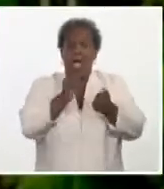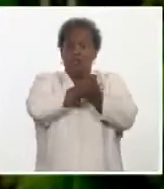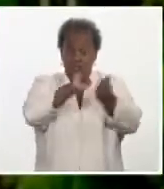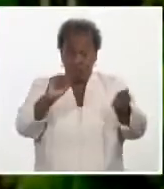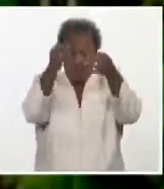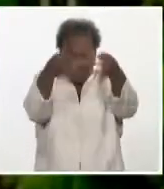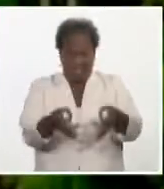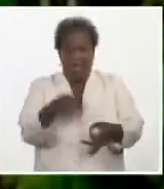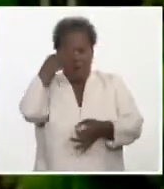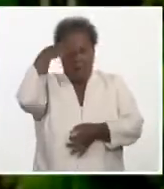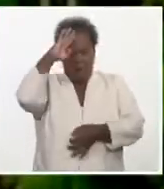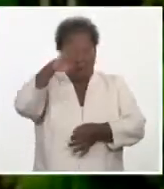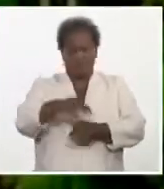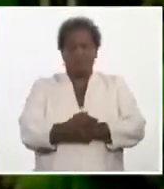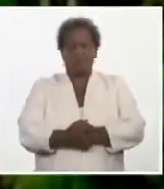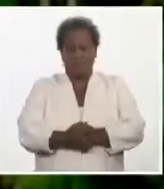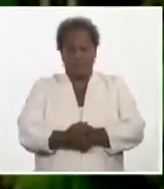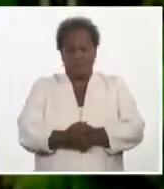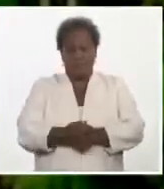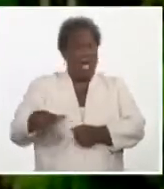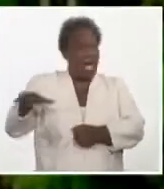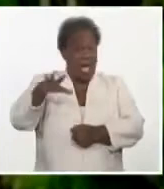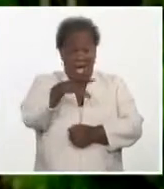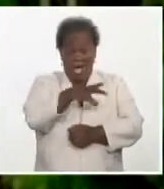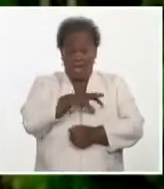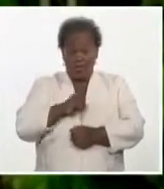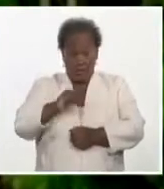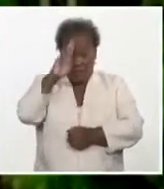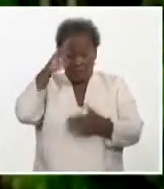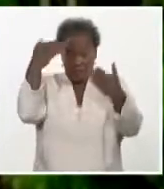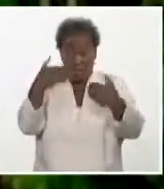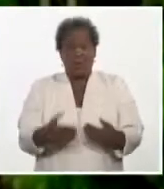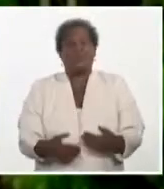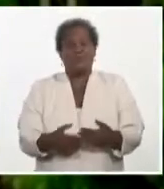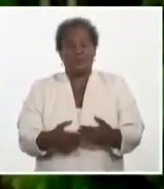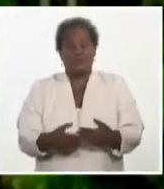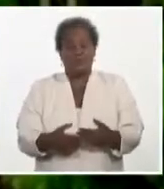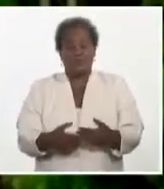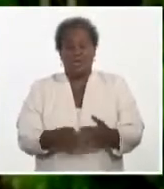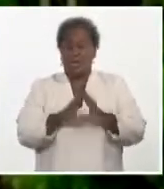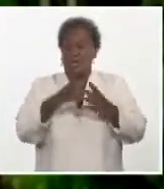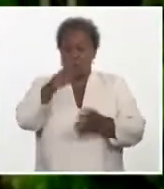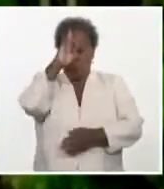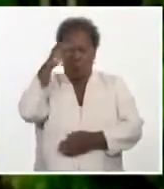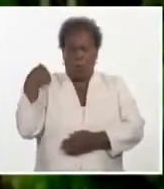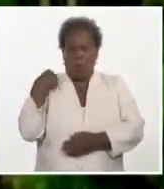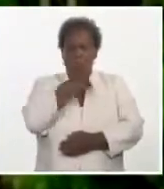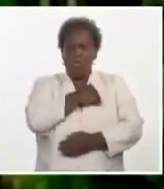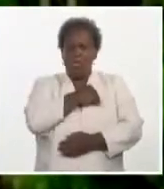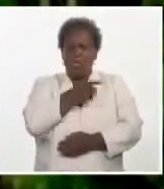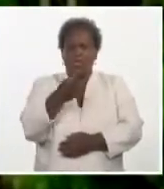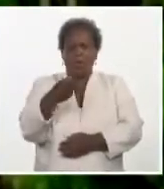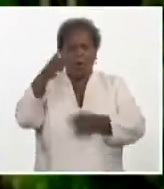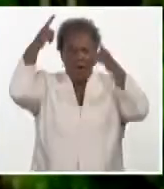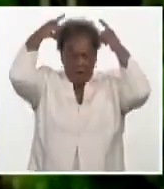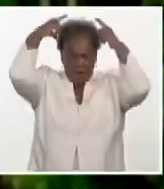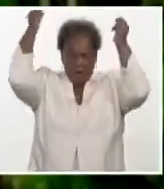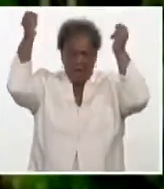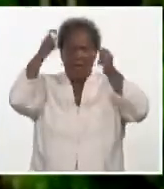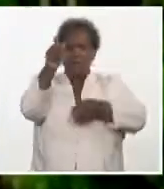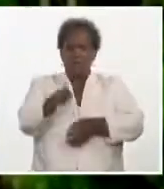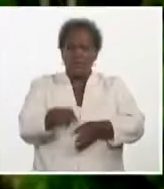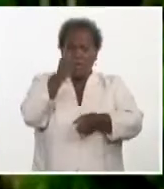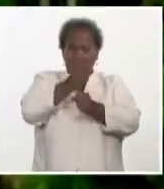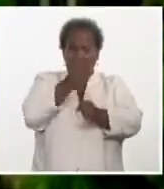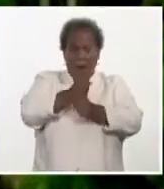país, pero además a todo el sistema de salud, a todos esos médicos que llevan, enfermeras, personal de salud,